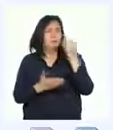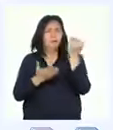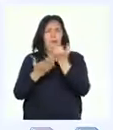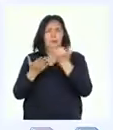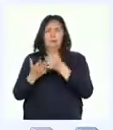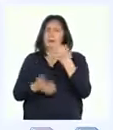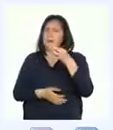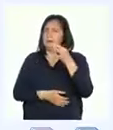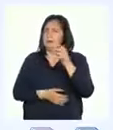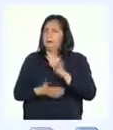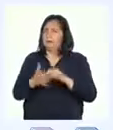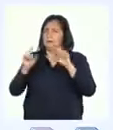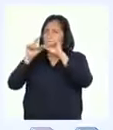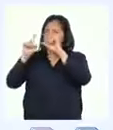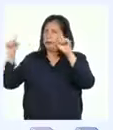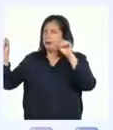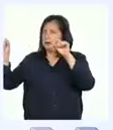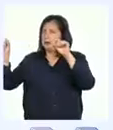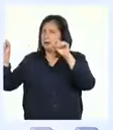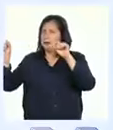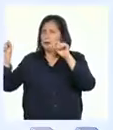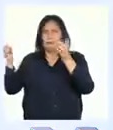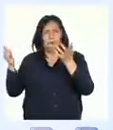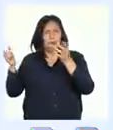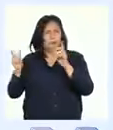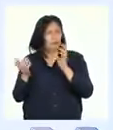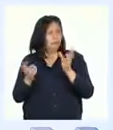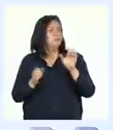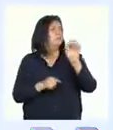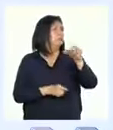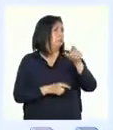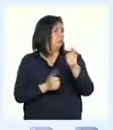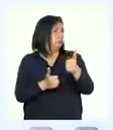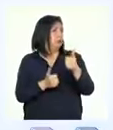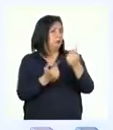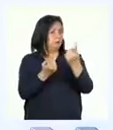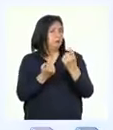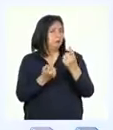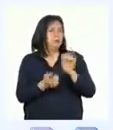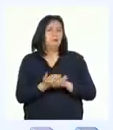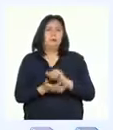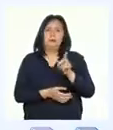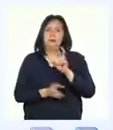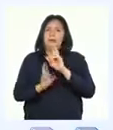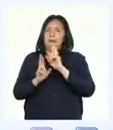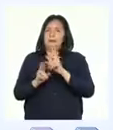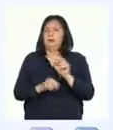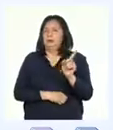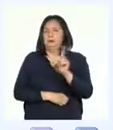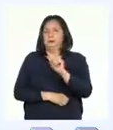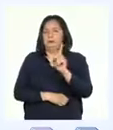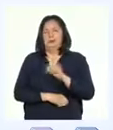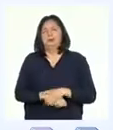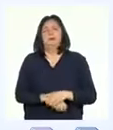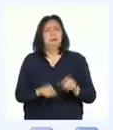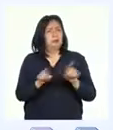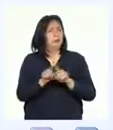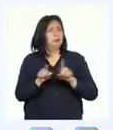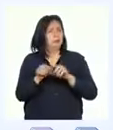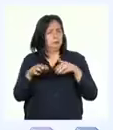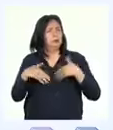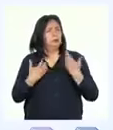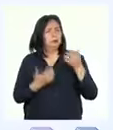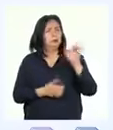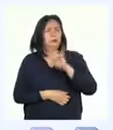gráficos siempre tienen que ser barras o rectángulos? Excelente pregunta. Y la respuesta es no. También